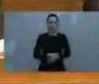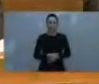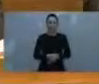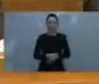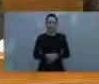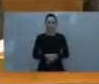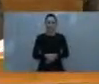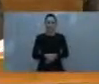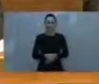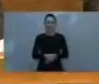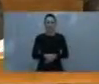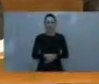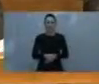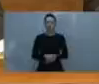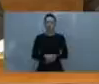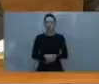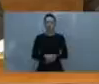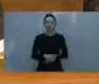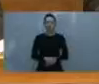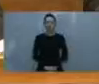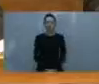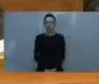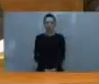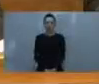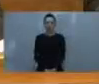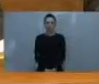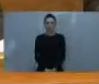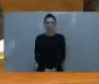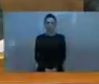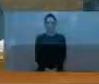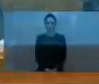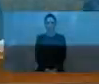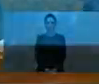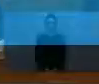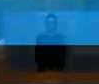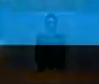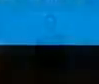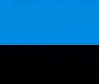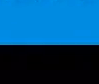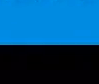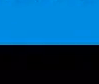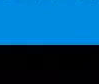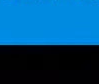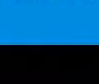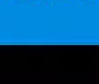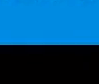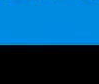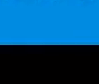Gracias, señora.